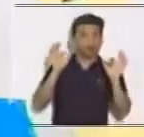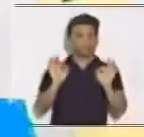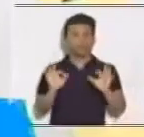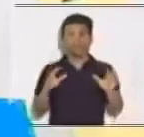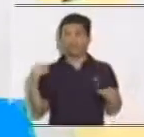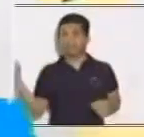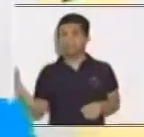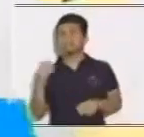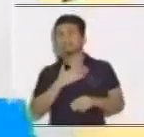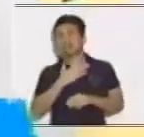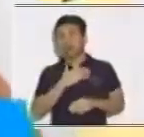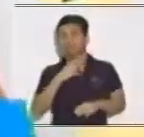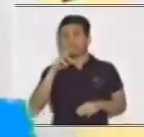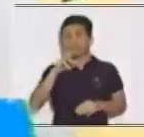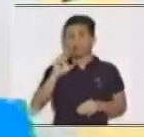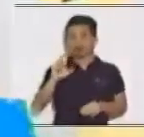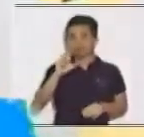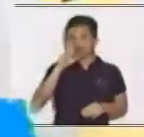triángulo rectángulo.